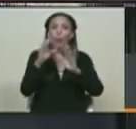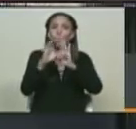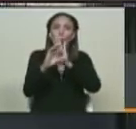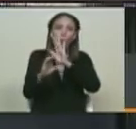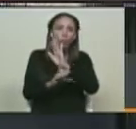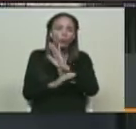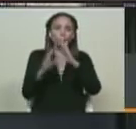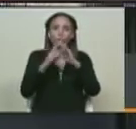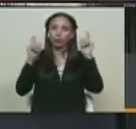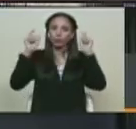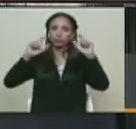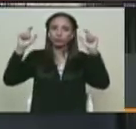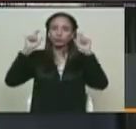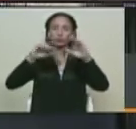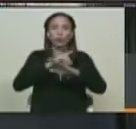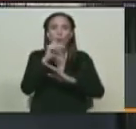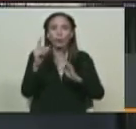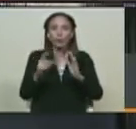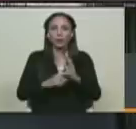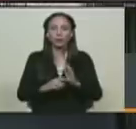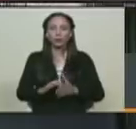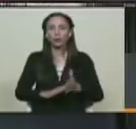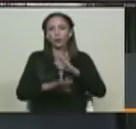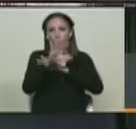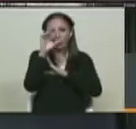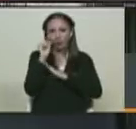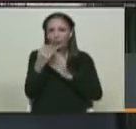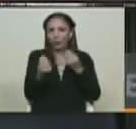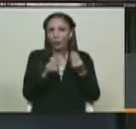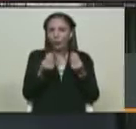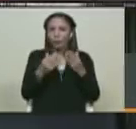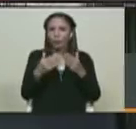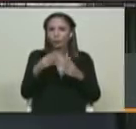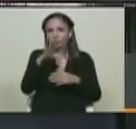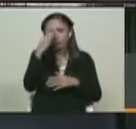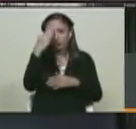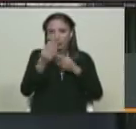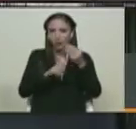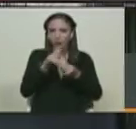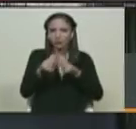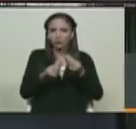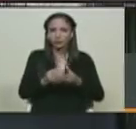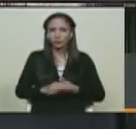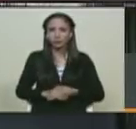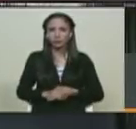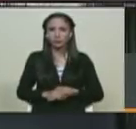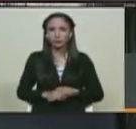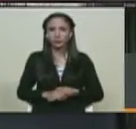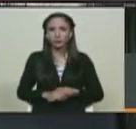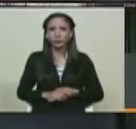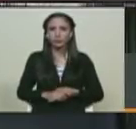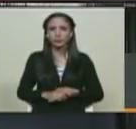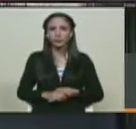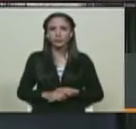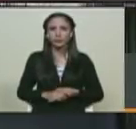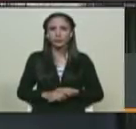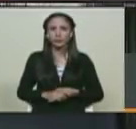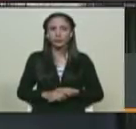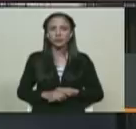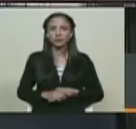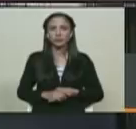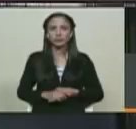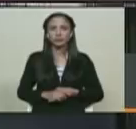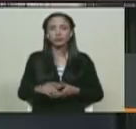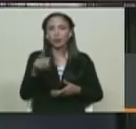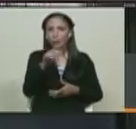parto humanizado, que aprenda junto a la familia, porque el curso es para toda la familia. Y